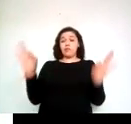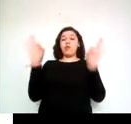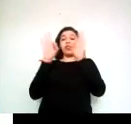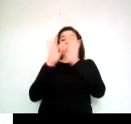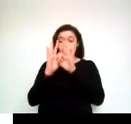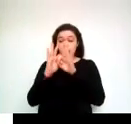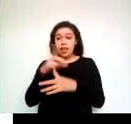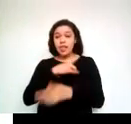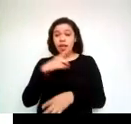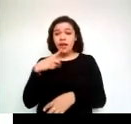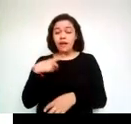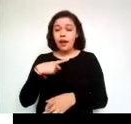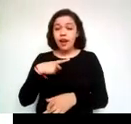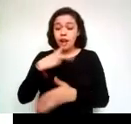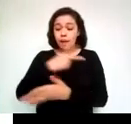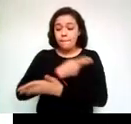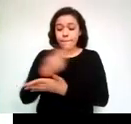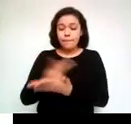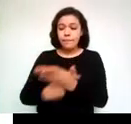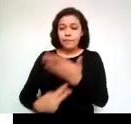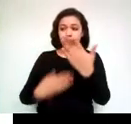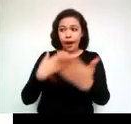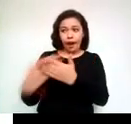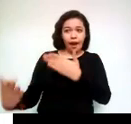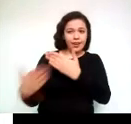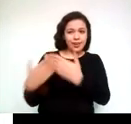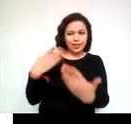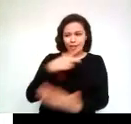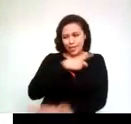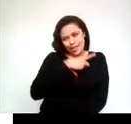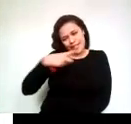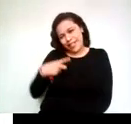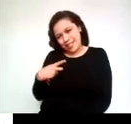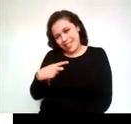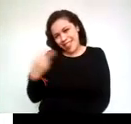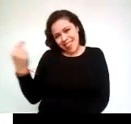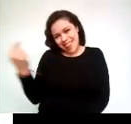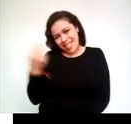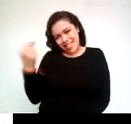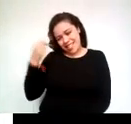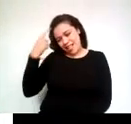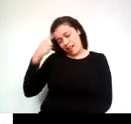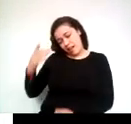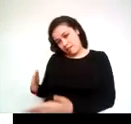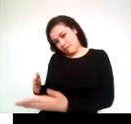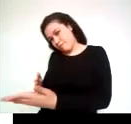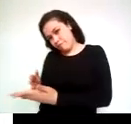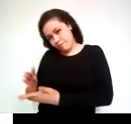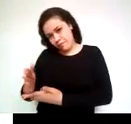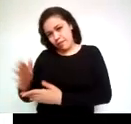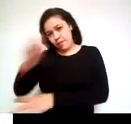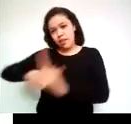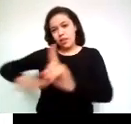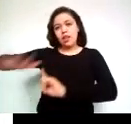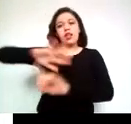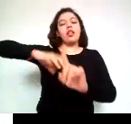determines un plan de acción. Es decir, necesitas intervenir sobre el entorno